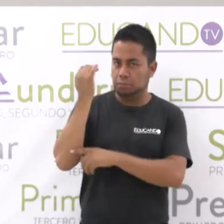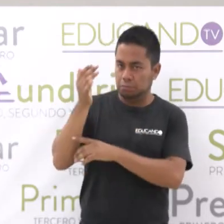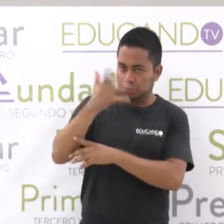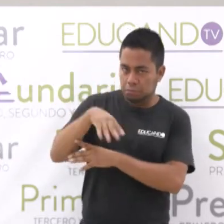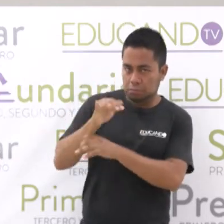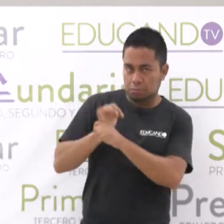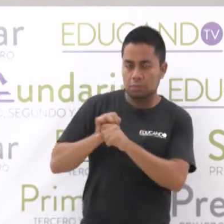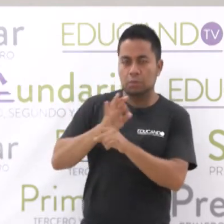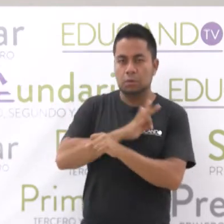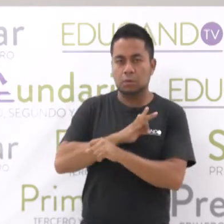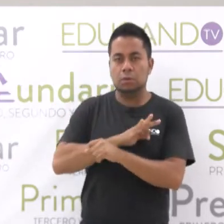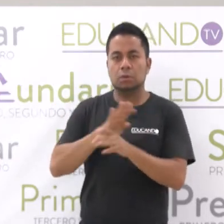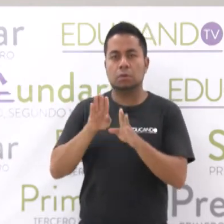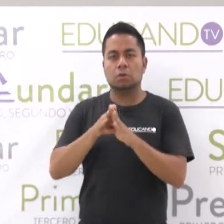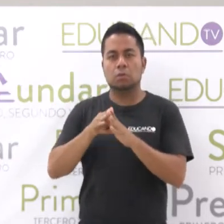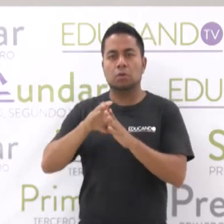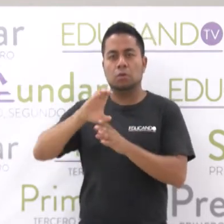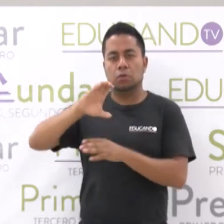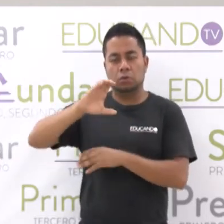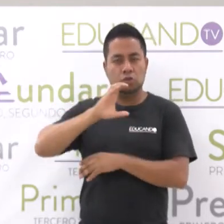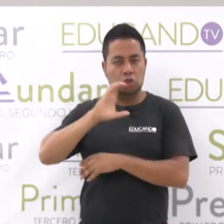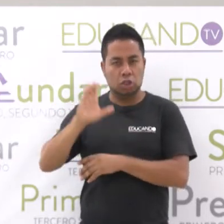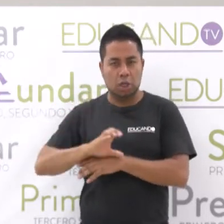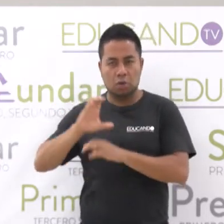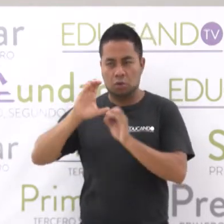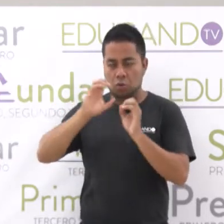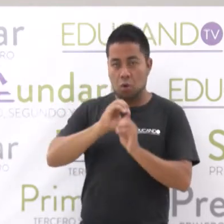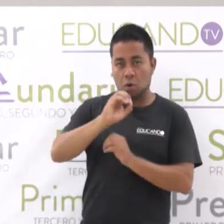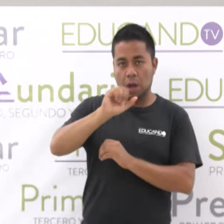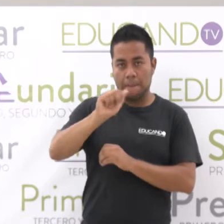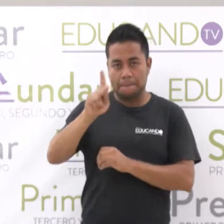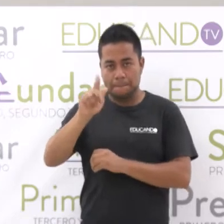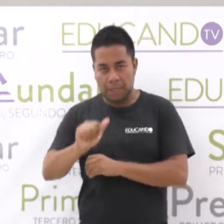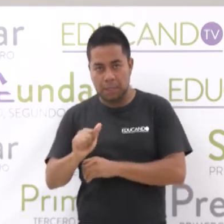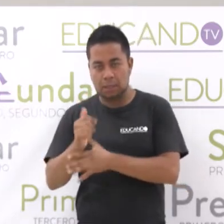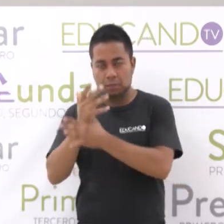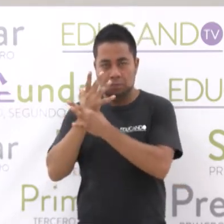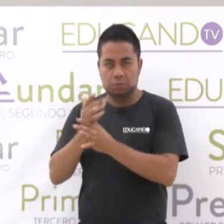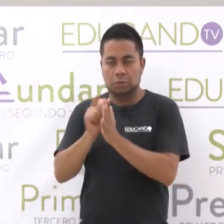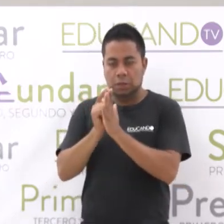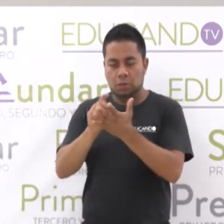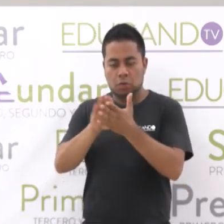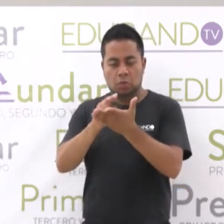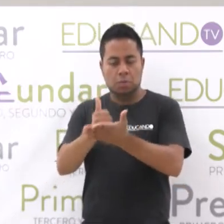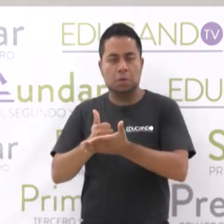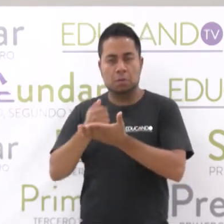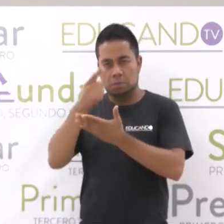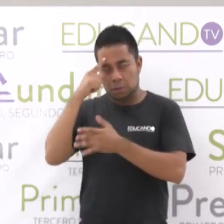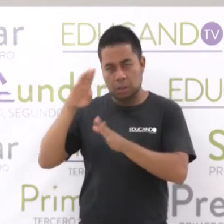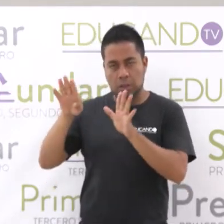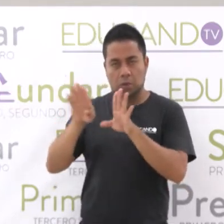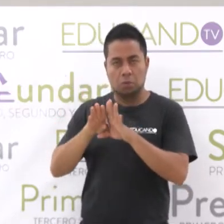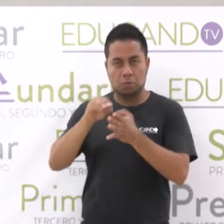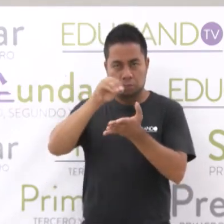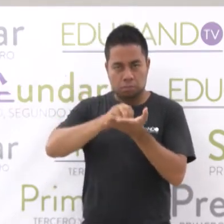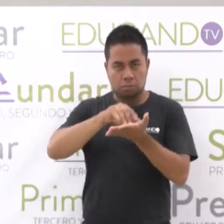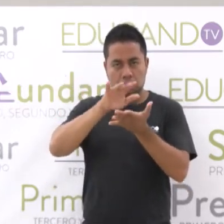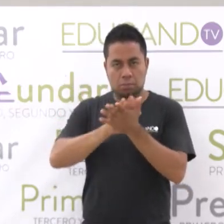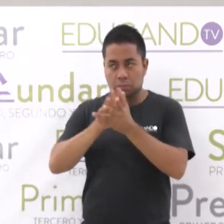buscar el Manual de Estilo de Chicago o el APA y ahí nos dice cómo van,